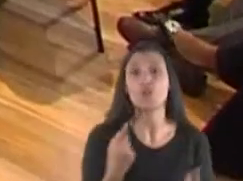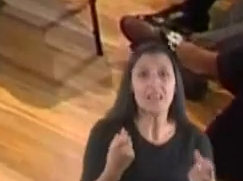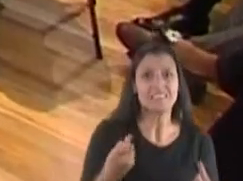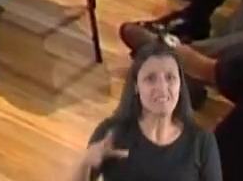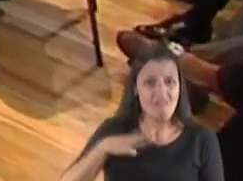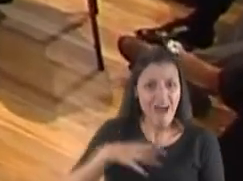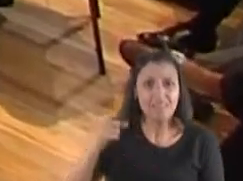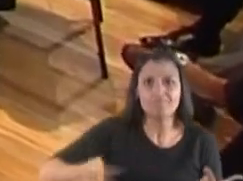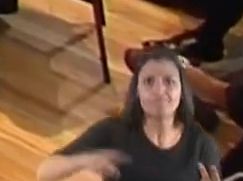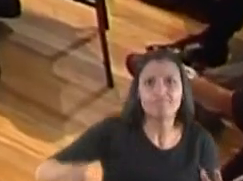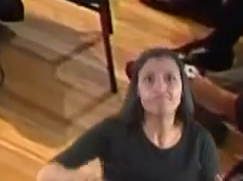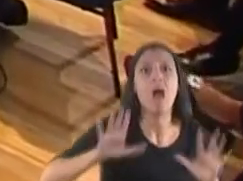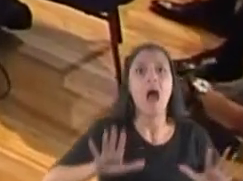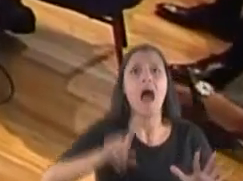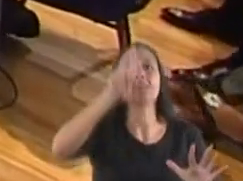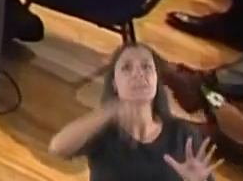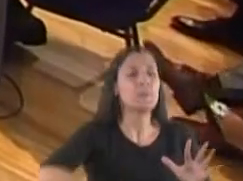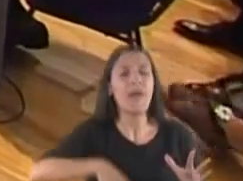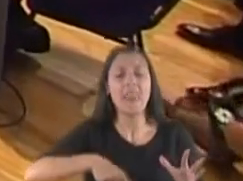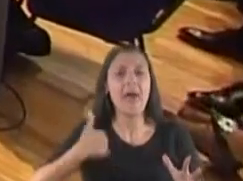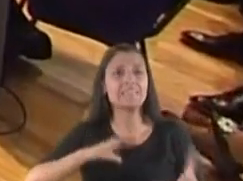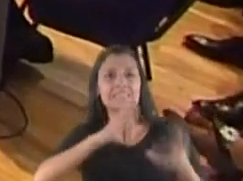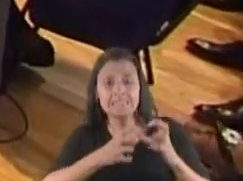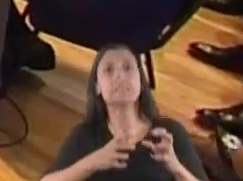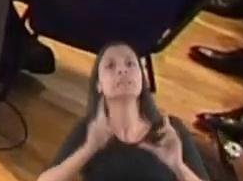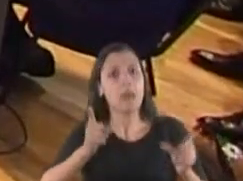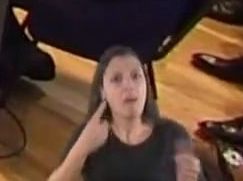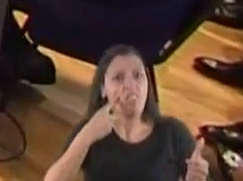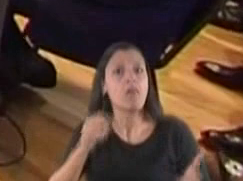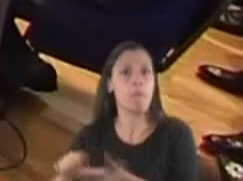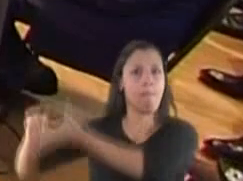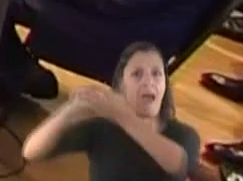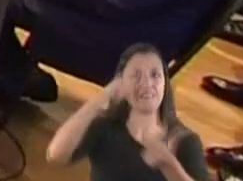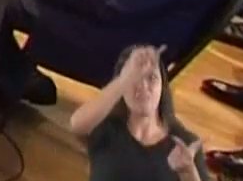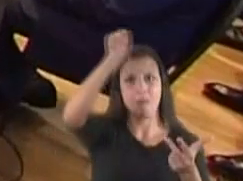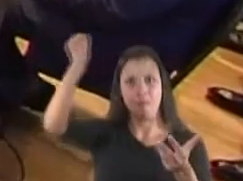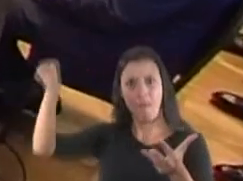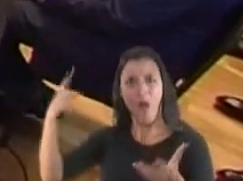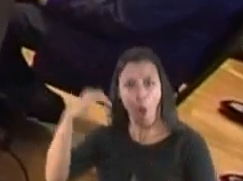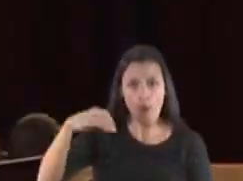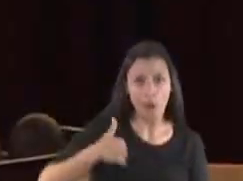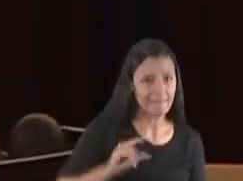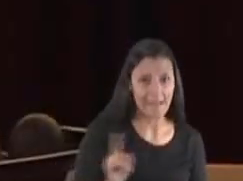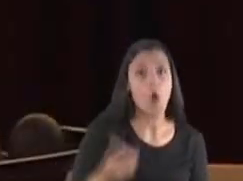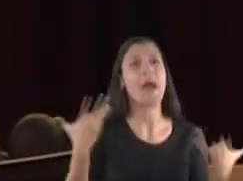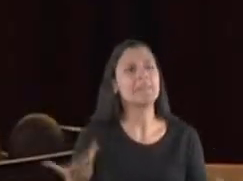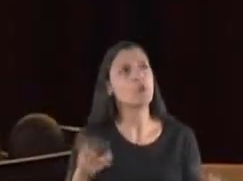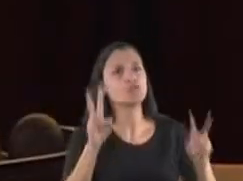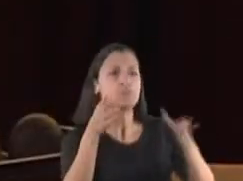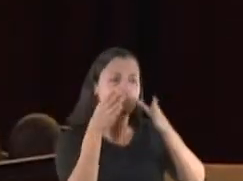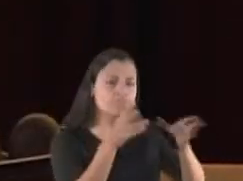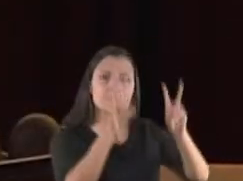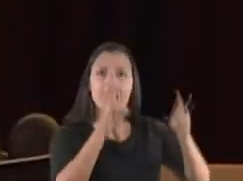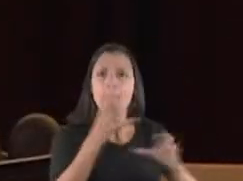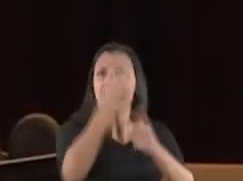necesitábamos. Y así como le pasaba a la Argentina, le pasaba en todos los países. Con lo cual, el transporte adquiere